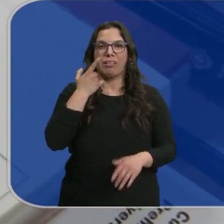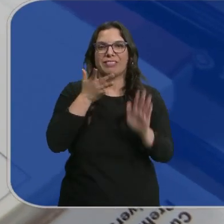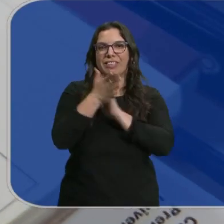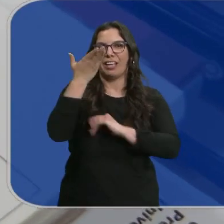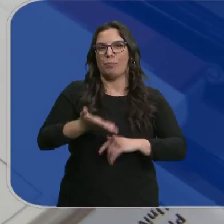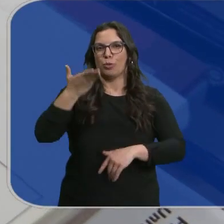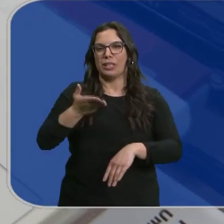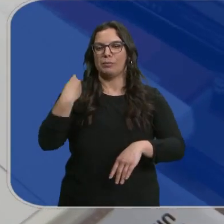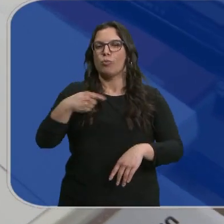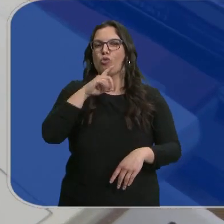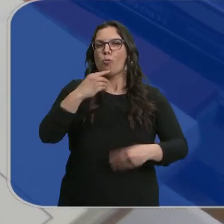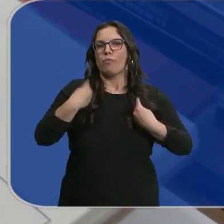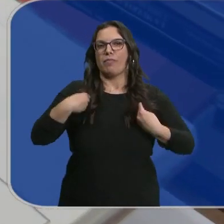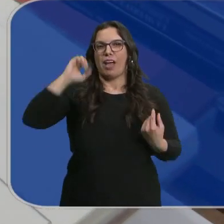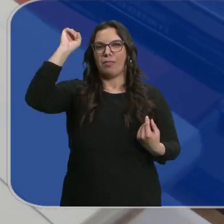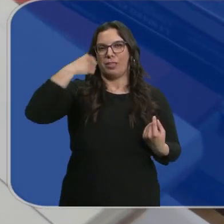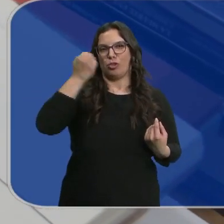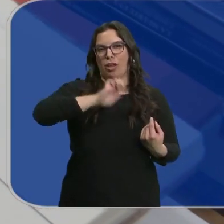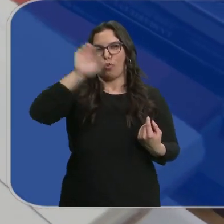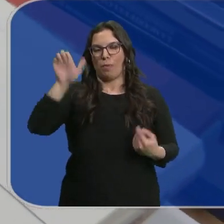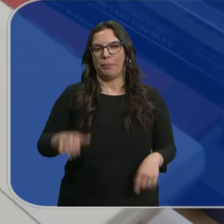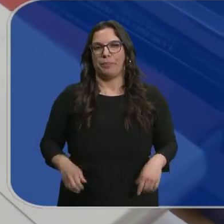clave en el relato de la prehistoria en Europa.